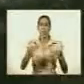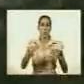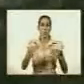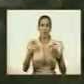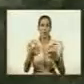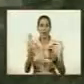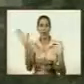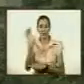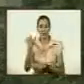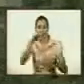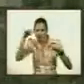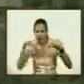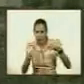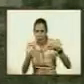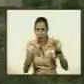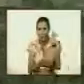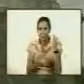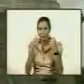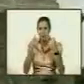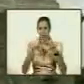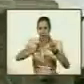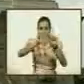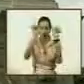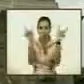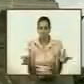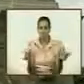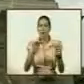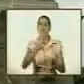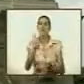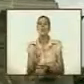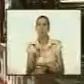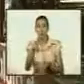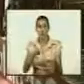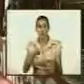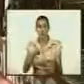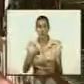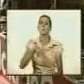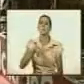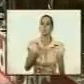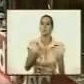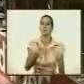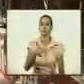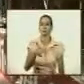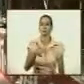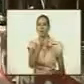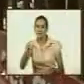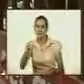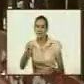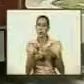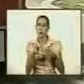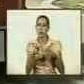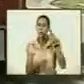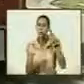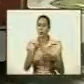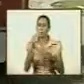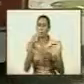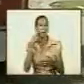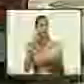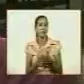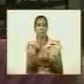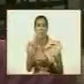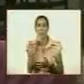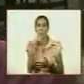Caracas y en la parte baja del parque resalta el Arco de la Federación, una de las paradas donde los ciudadanos pueden tomar el tranvía para comprobar la belleza